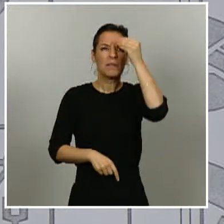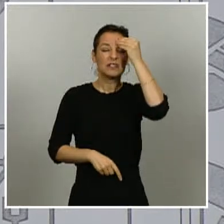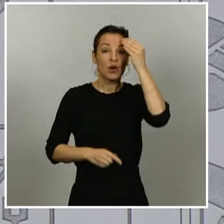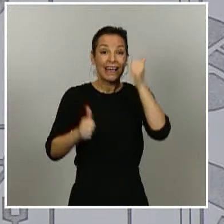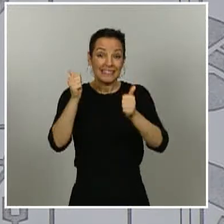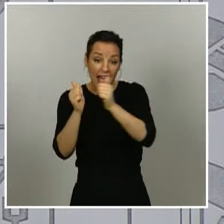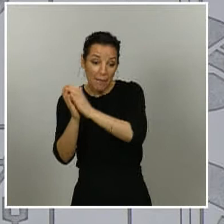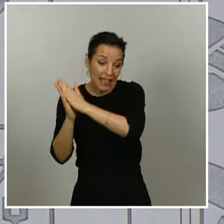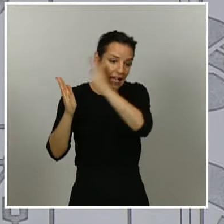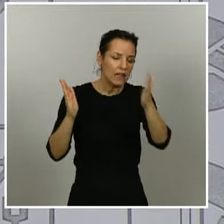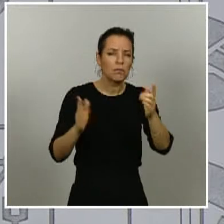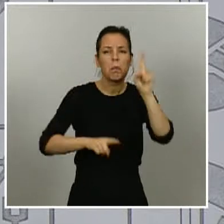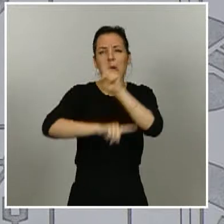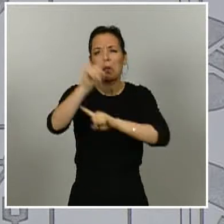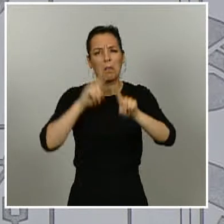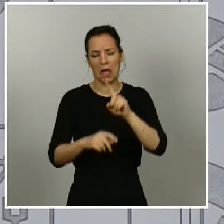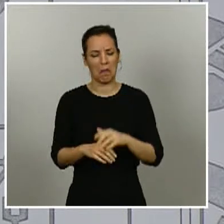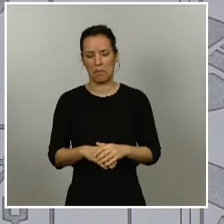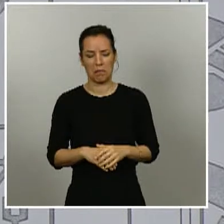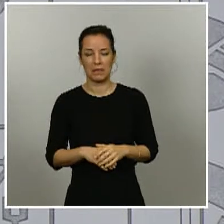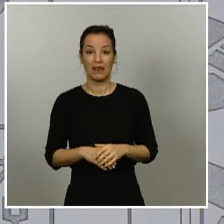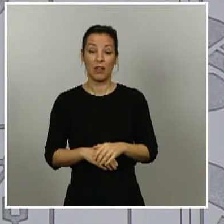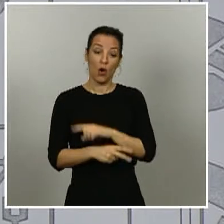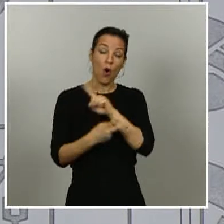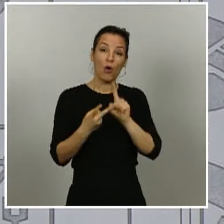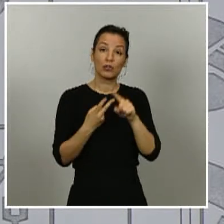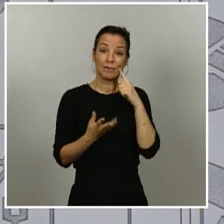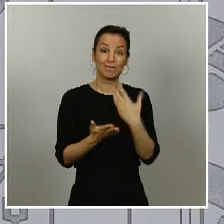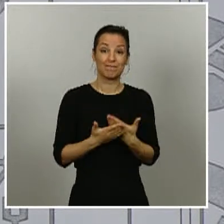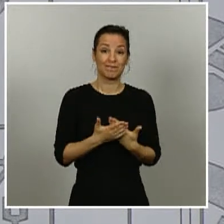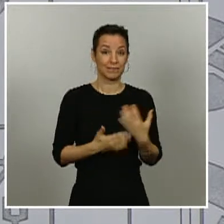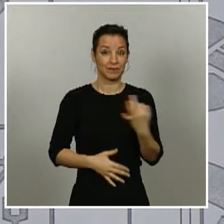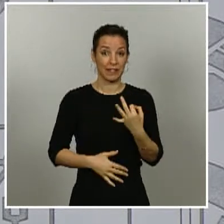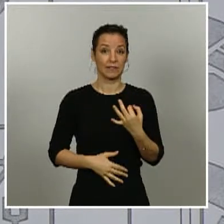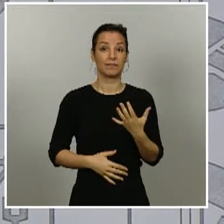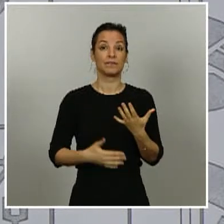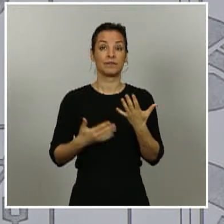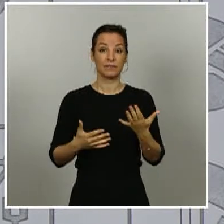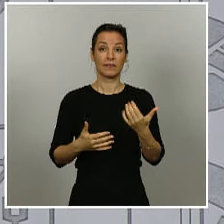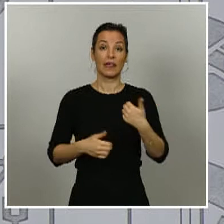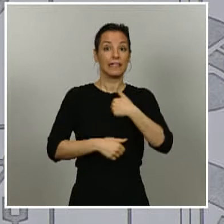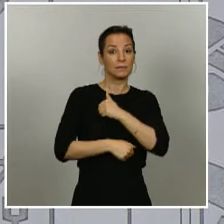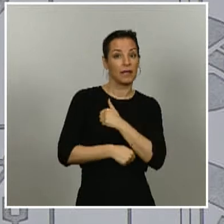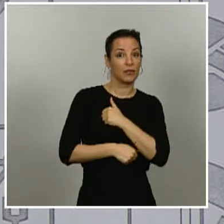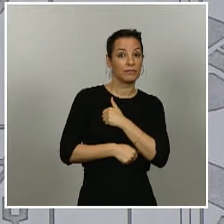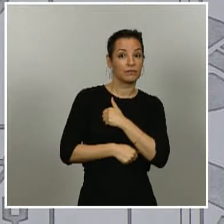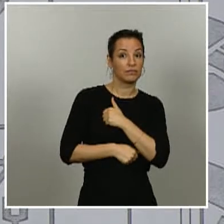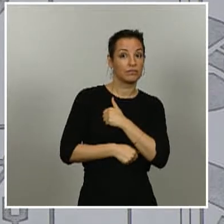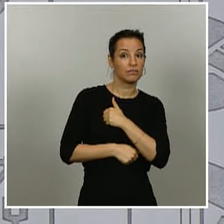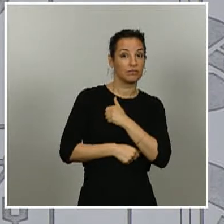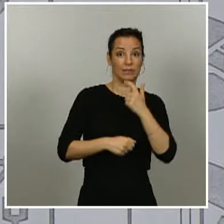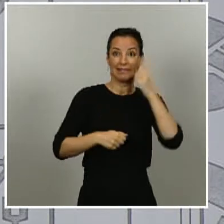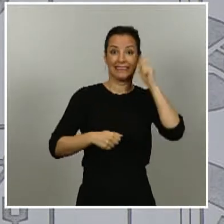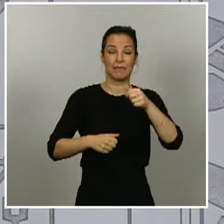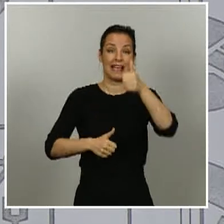El otro aspecto que se tiene que garantizar es las medidas de seguridad mientras se está esperando para entrar y las aglomeraciones que todos los que hemos